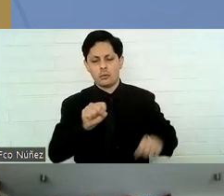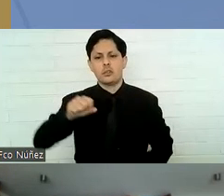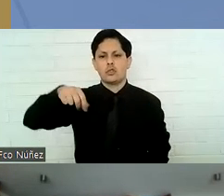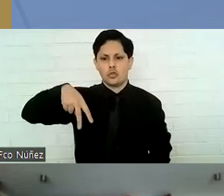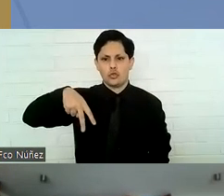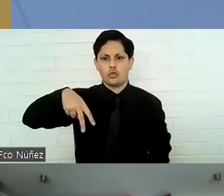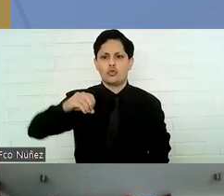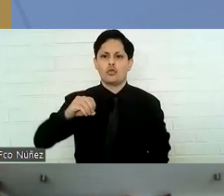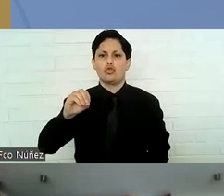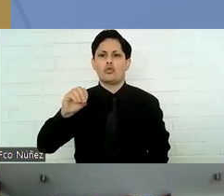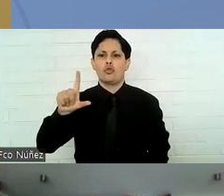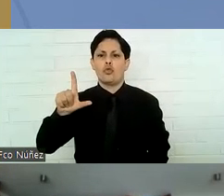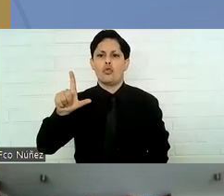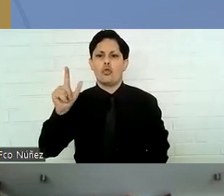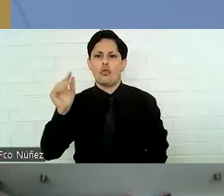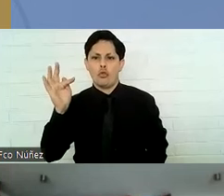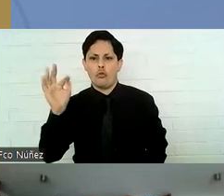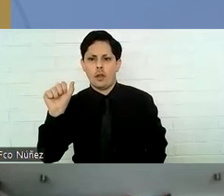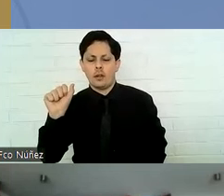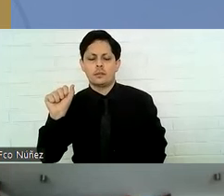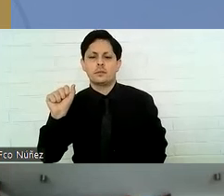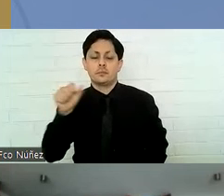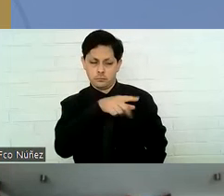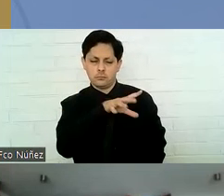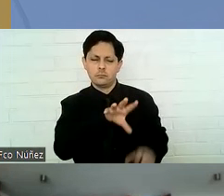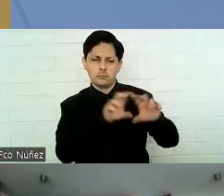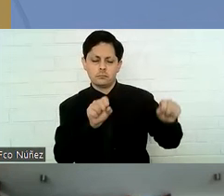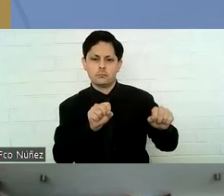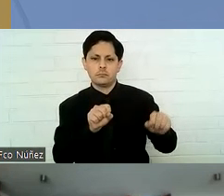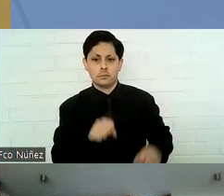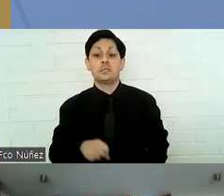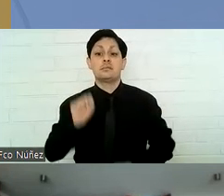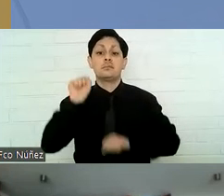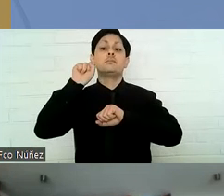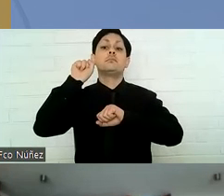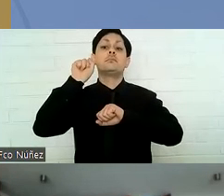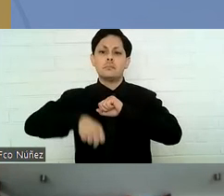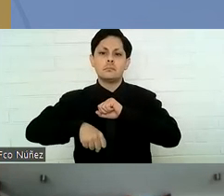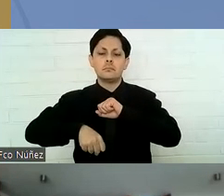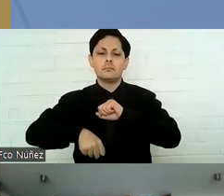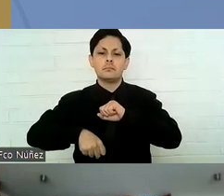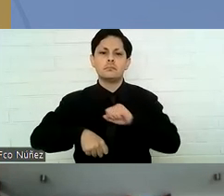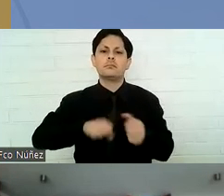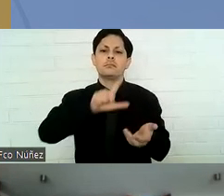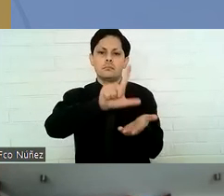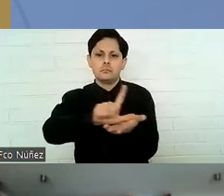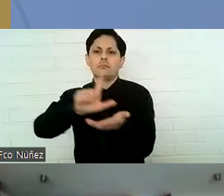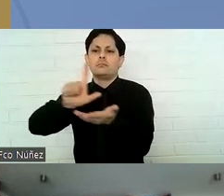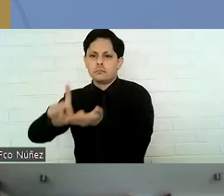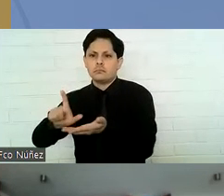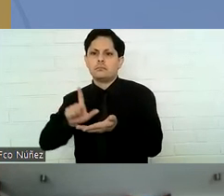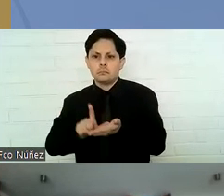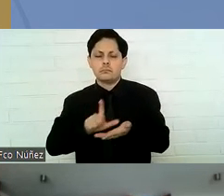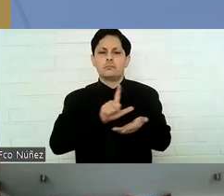es algo prioritario, tendrán que autorizarse para ir gestando los espacios e inaugurar